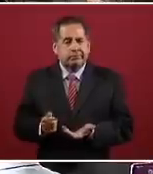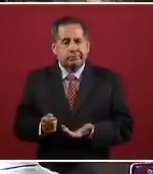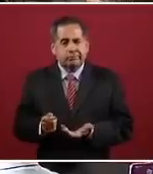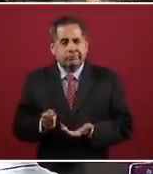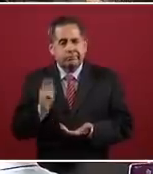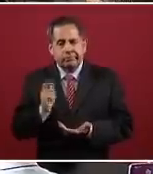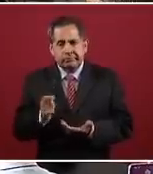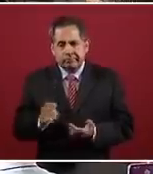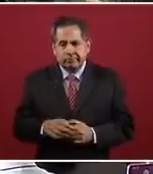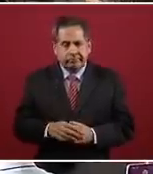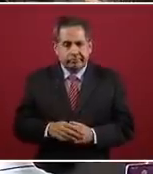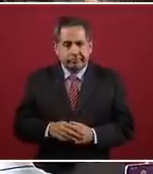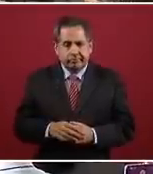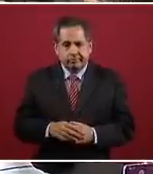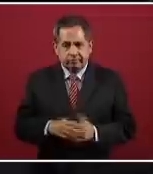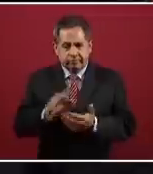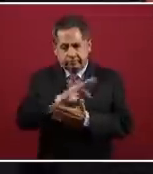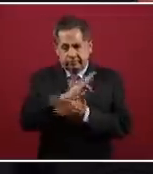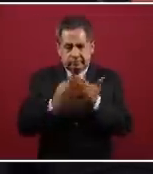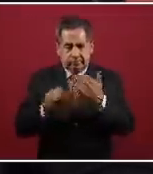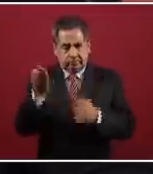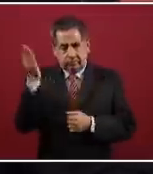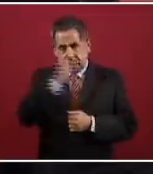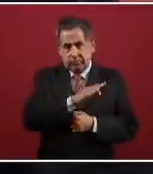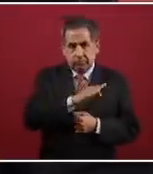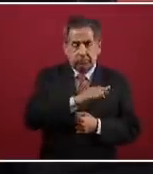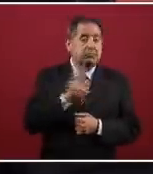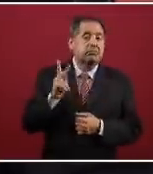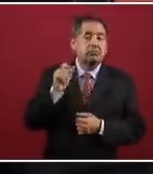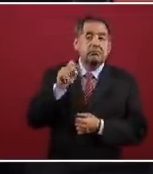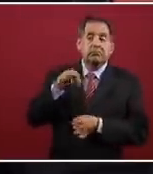la facturación falsa.